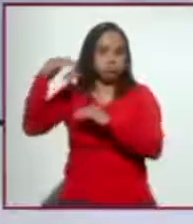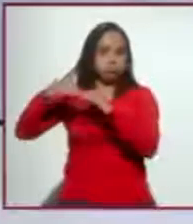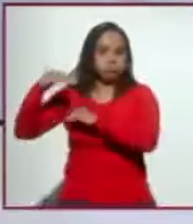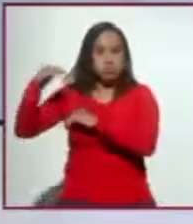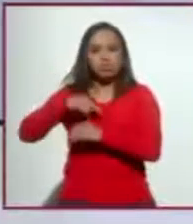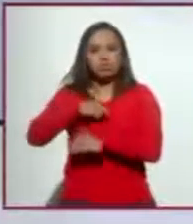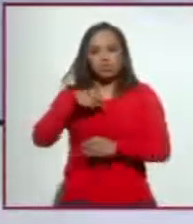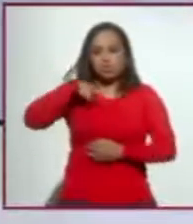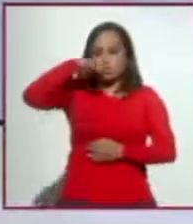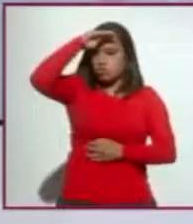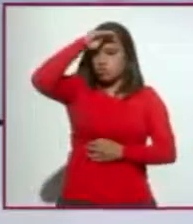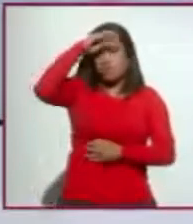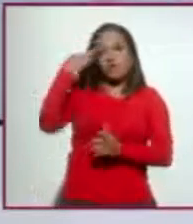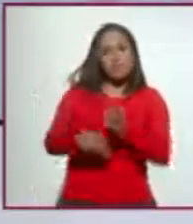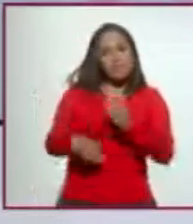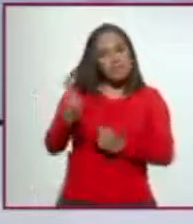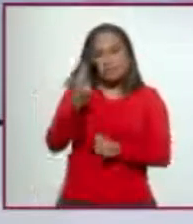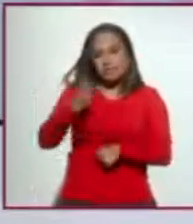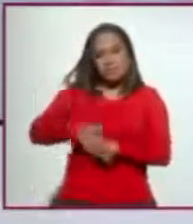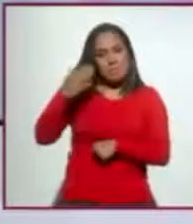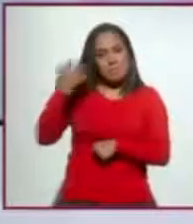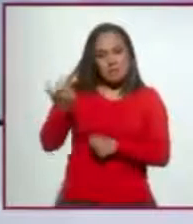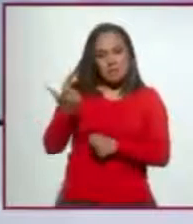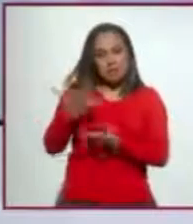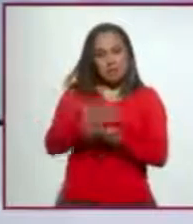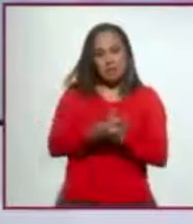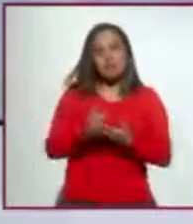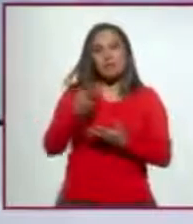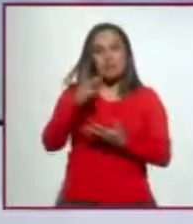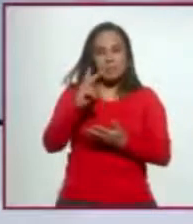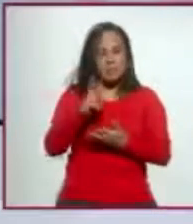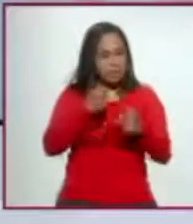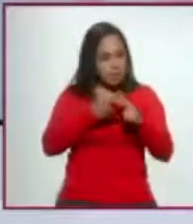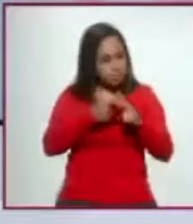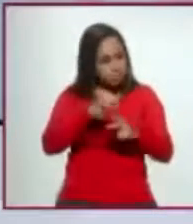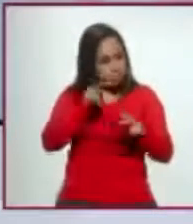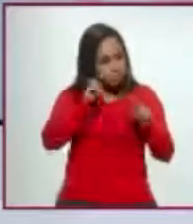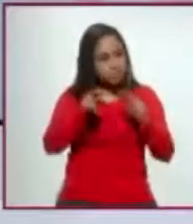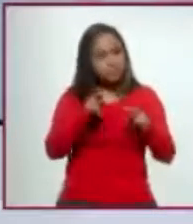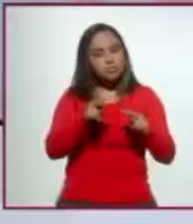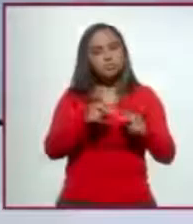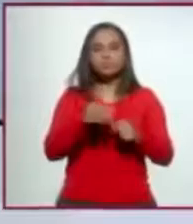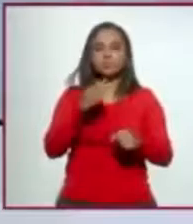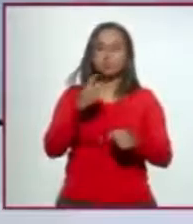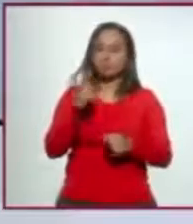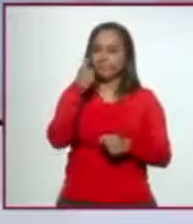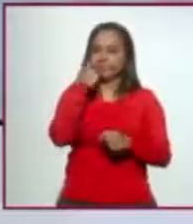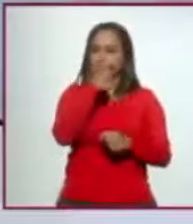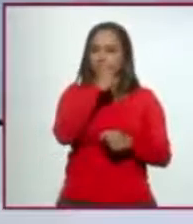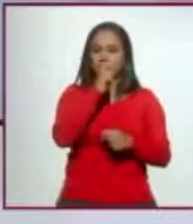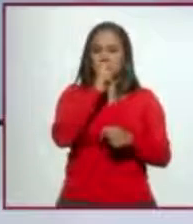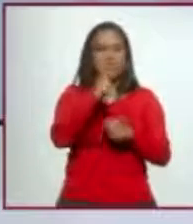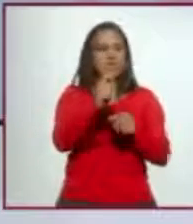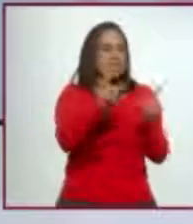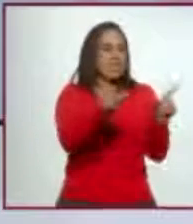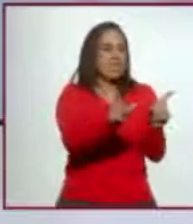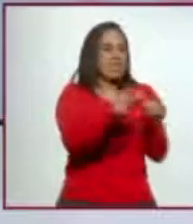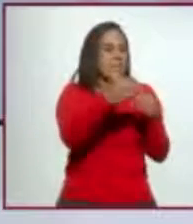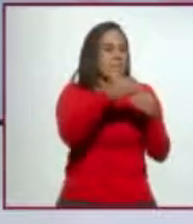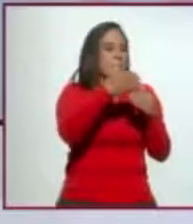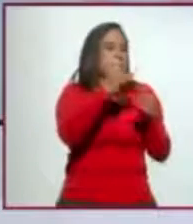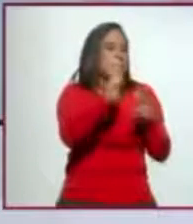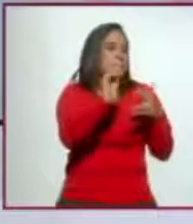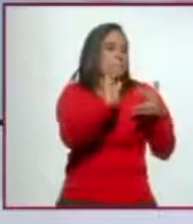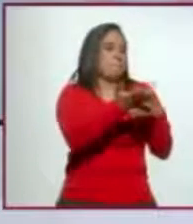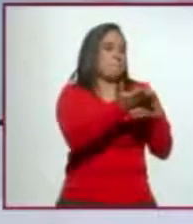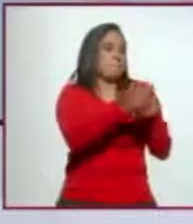vamos a considerar que haría falta más. Pero en los números, en las cifras, el impacto que se va a ver en el mediano a largo plazo es